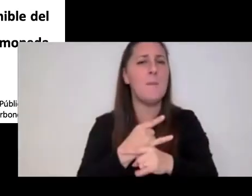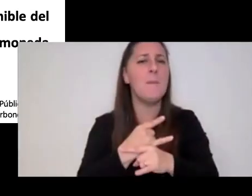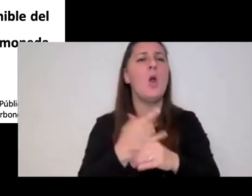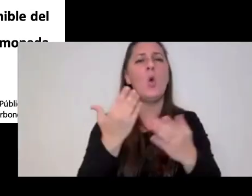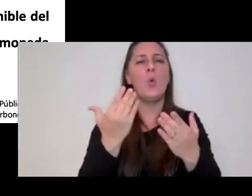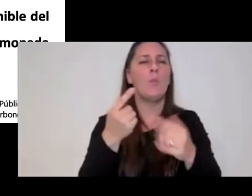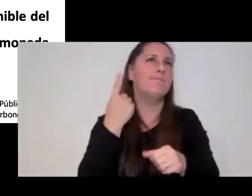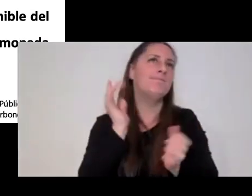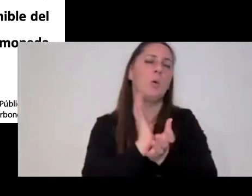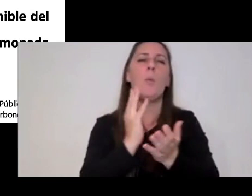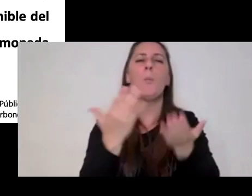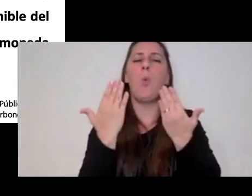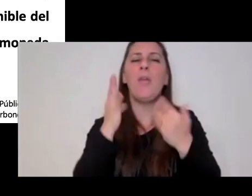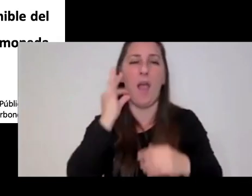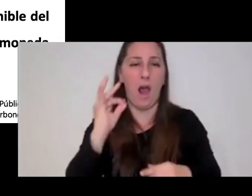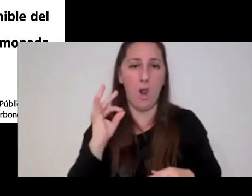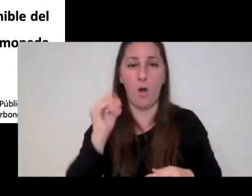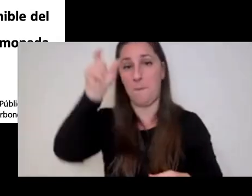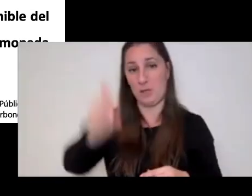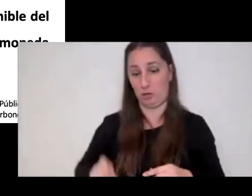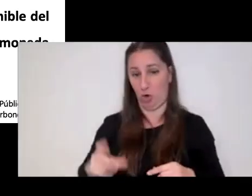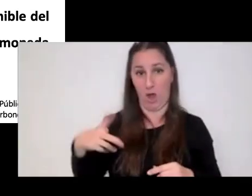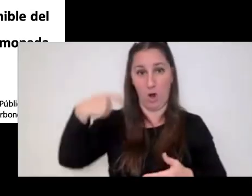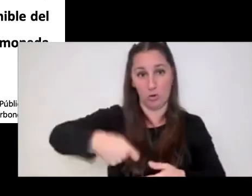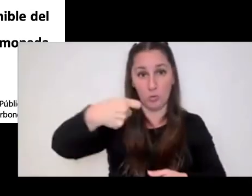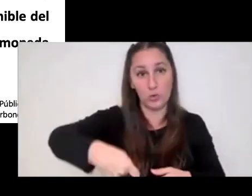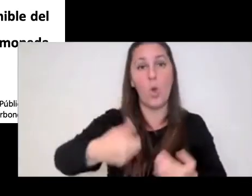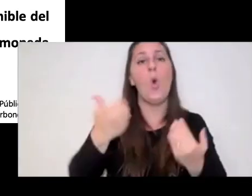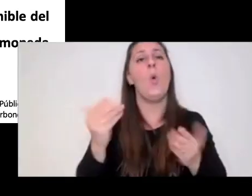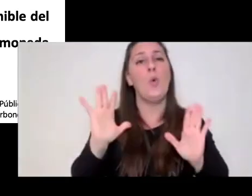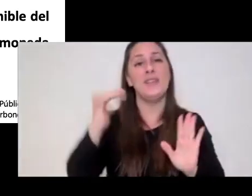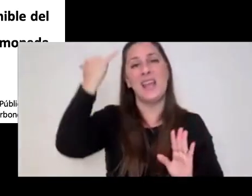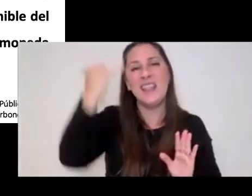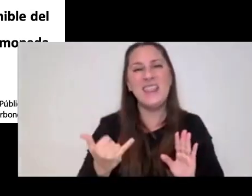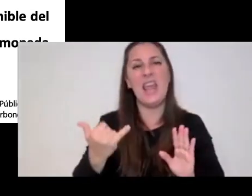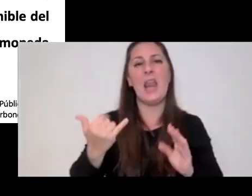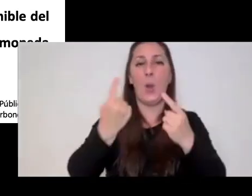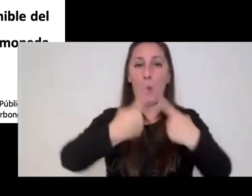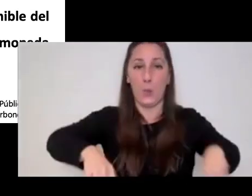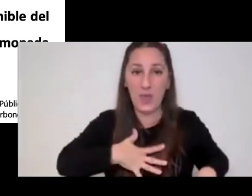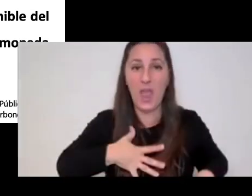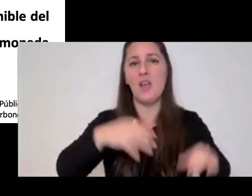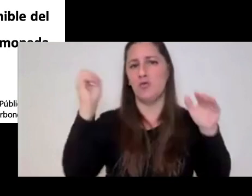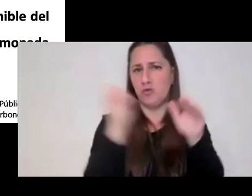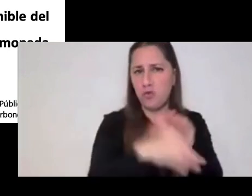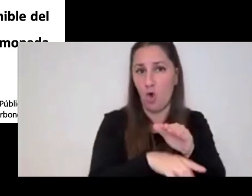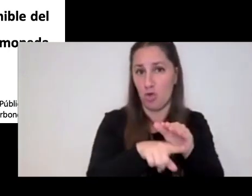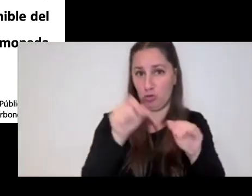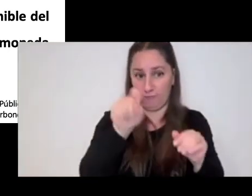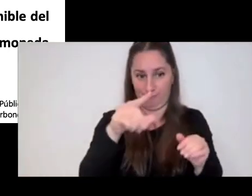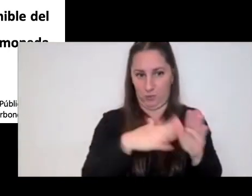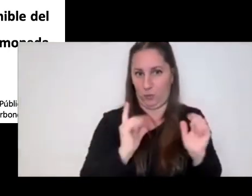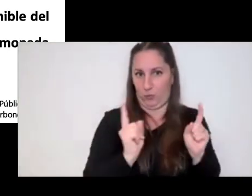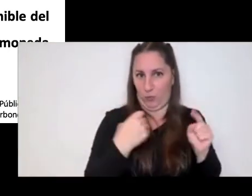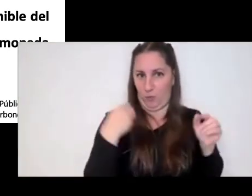la posibilidad de que el contribuyente hubiera tenido determinados bienes, determinados fondos en su poder, y